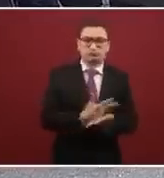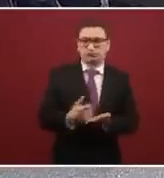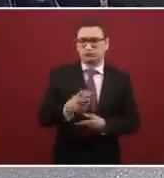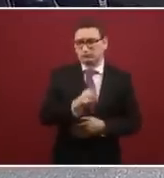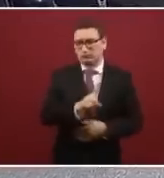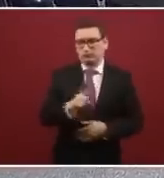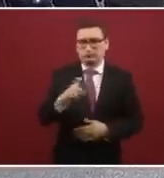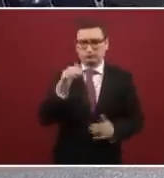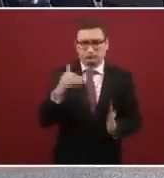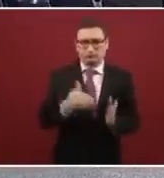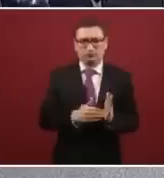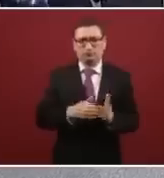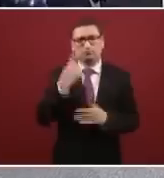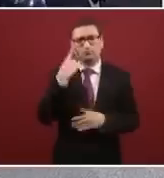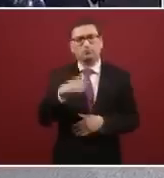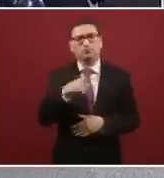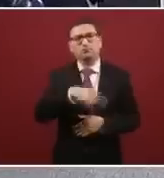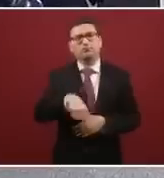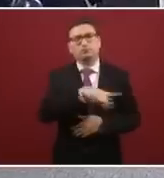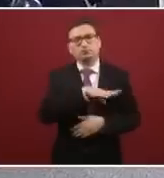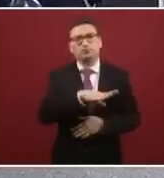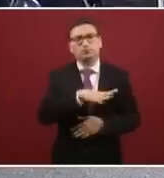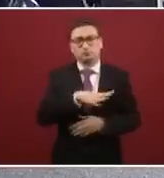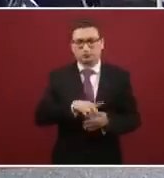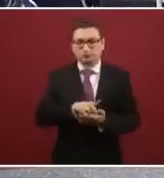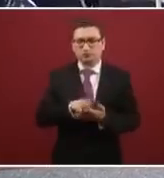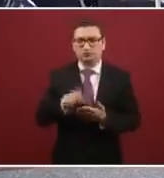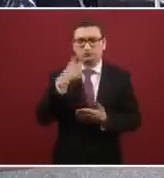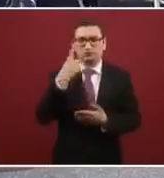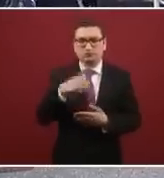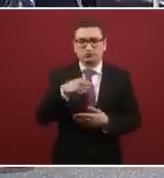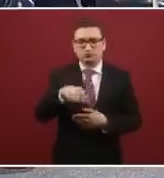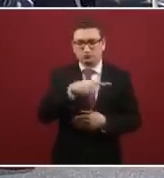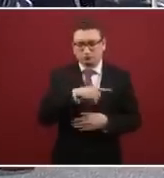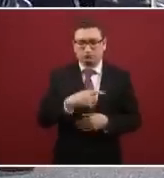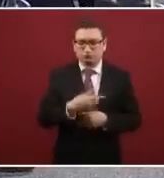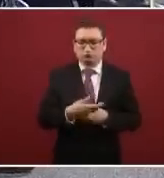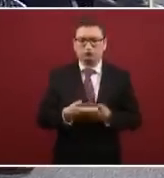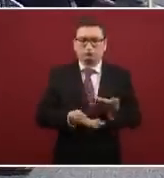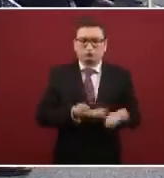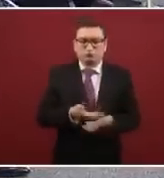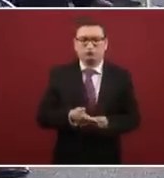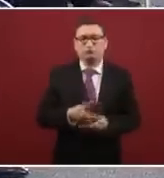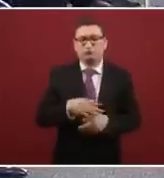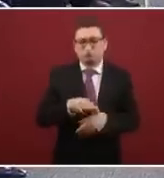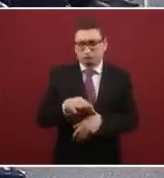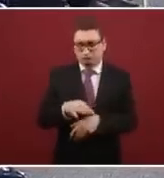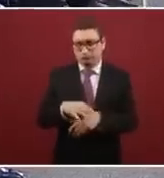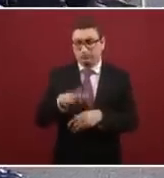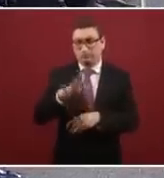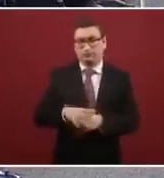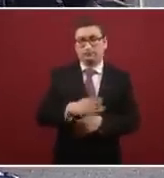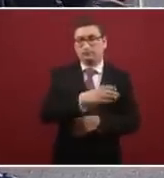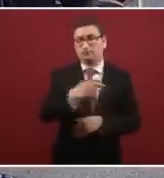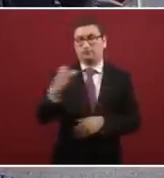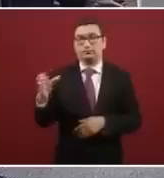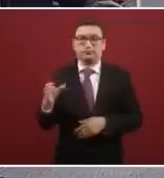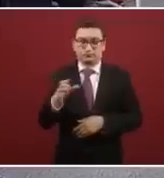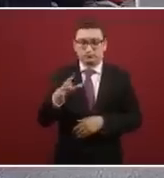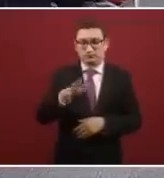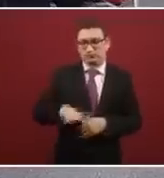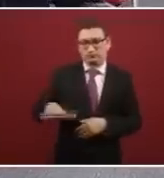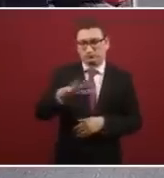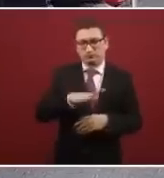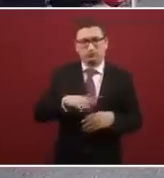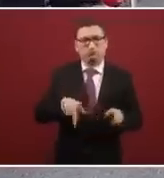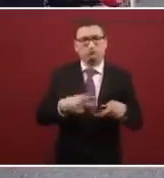100,000 pesos para que tengan derecho a un servicio médico a medias. En la provincia hay, tienen que juntar o